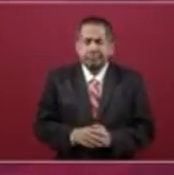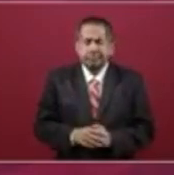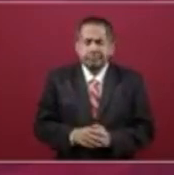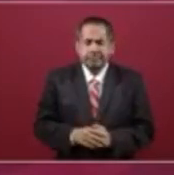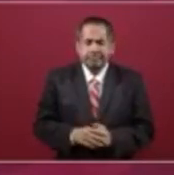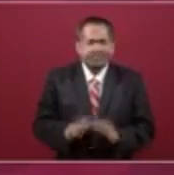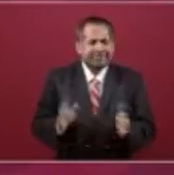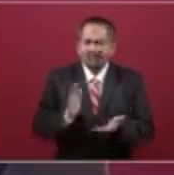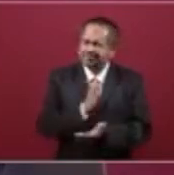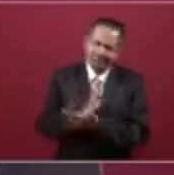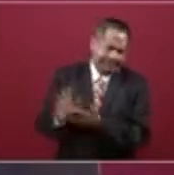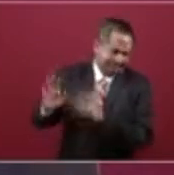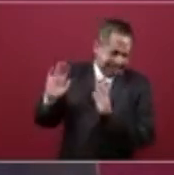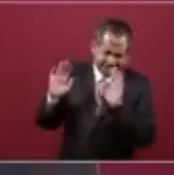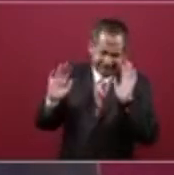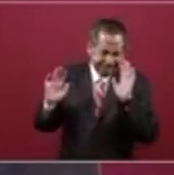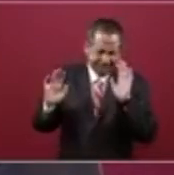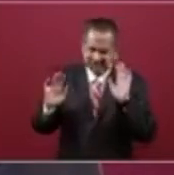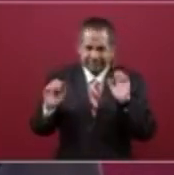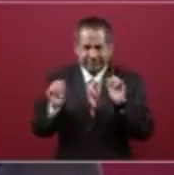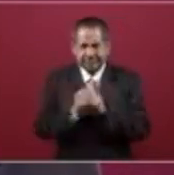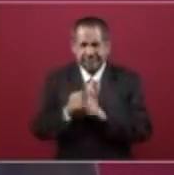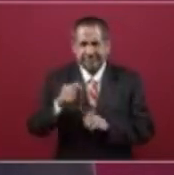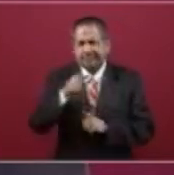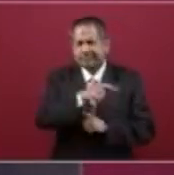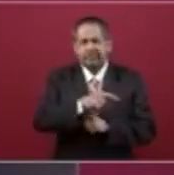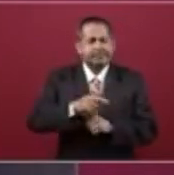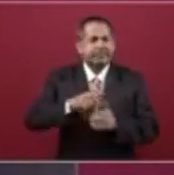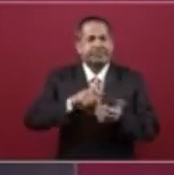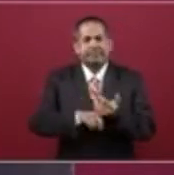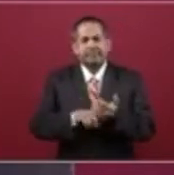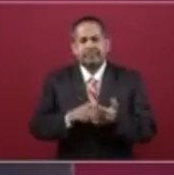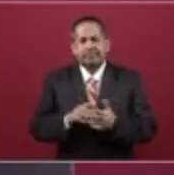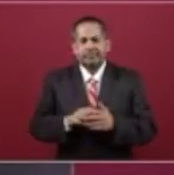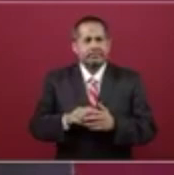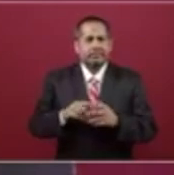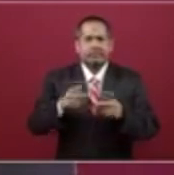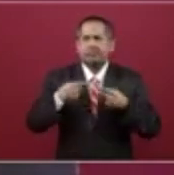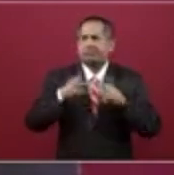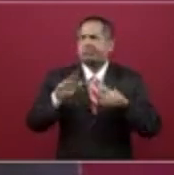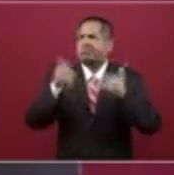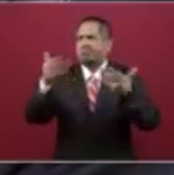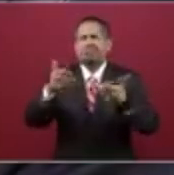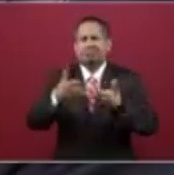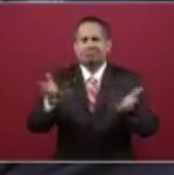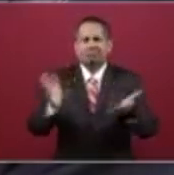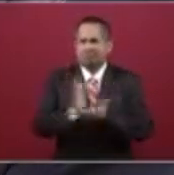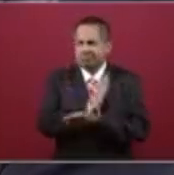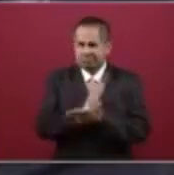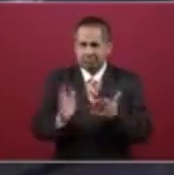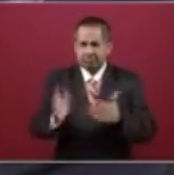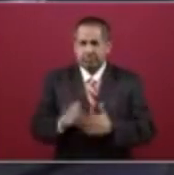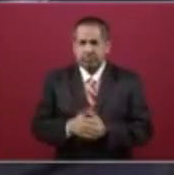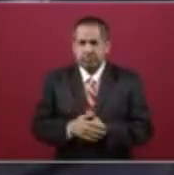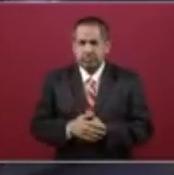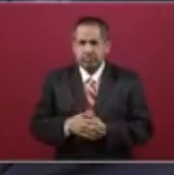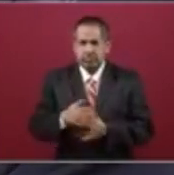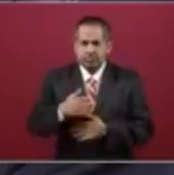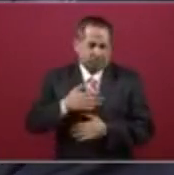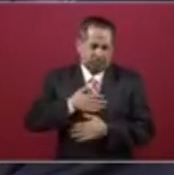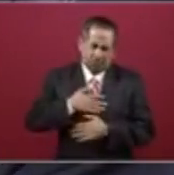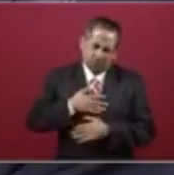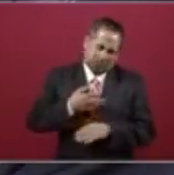Entonces no tiene nada que ver con la cuestión pública. Yo soy muy